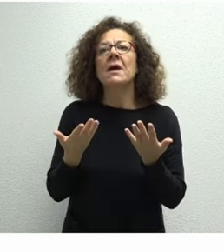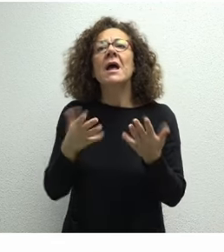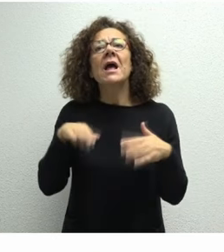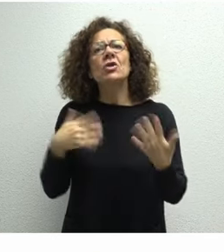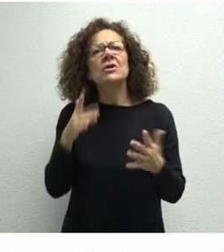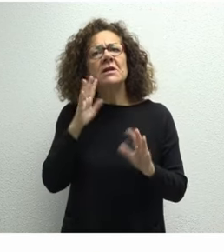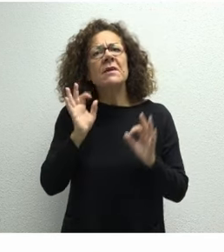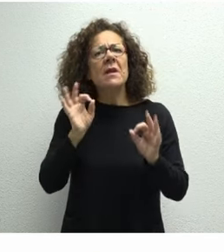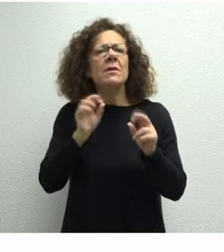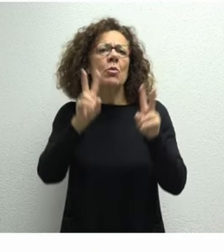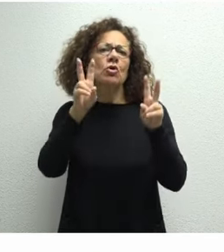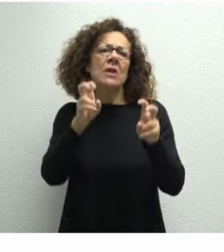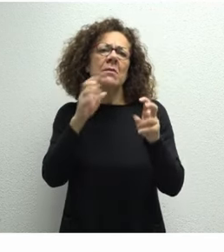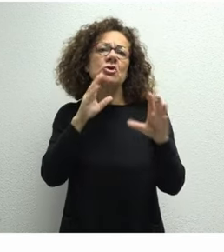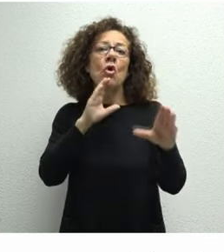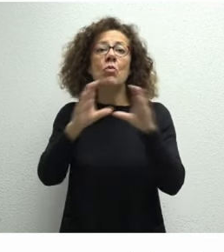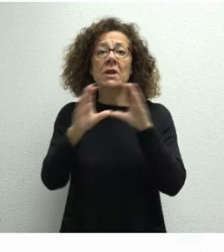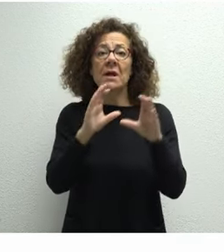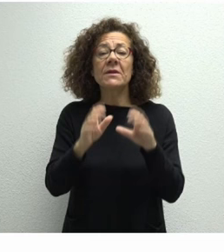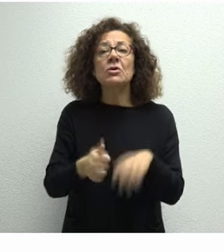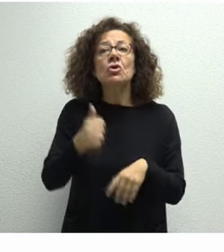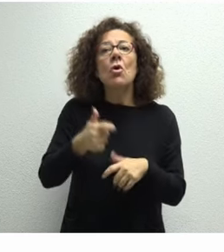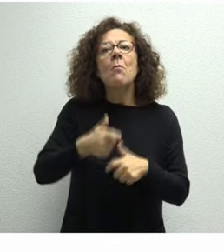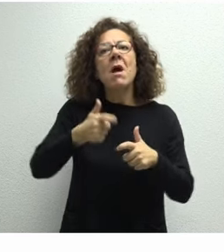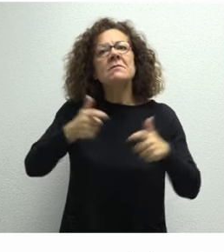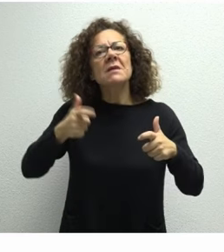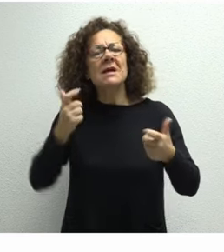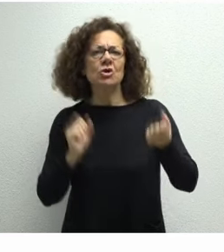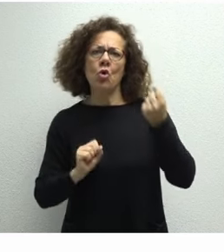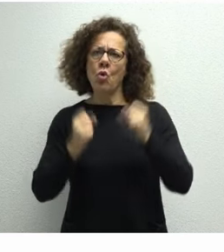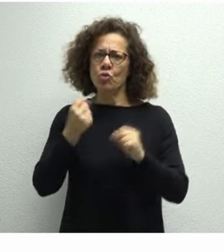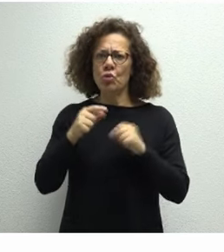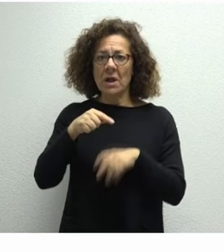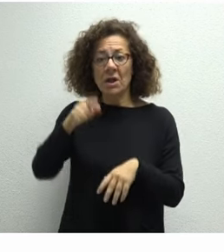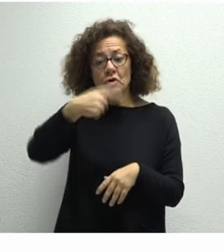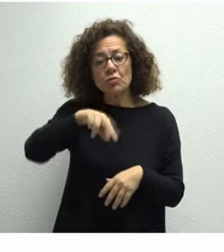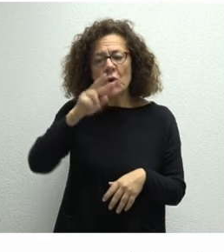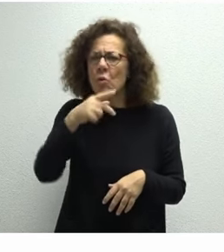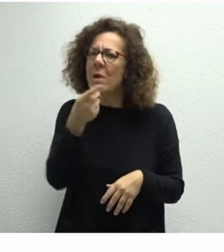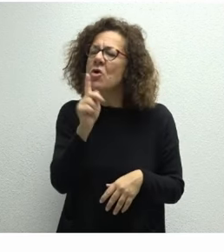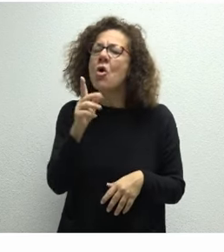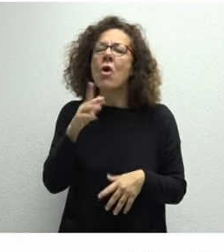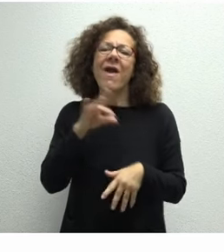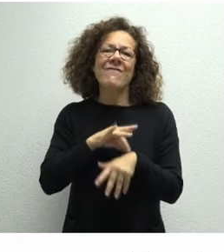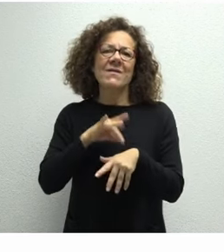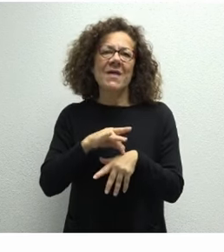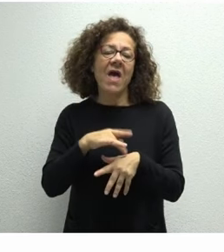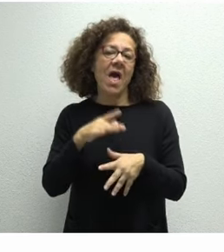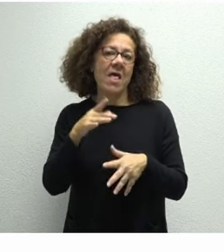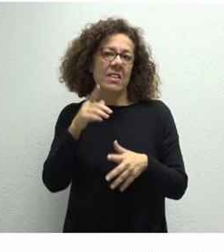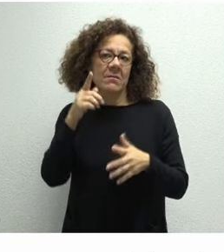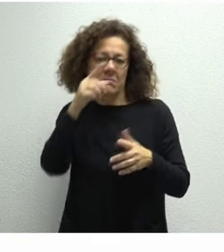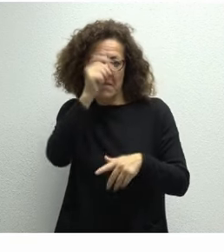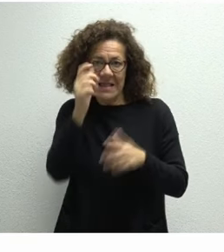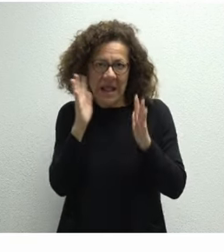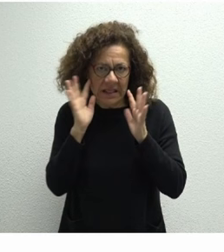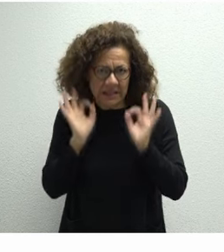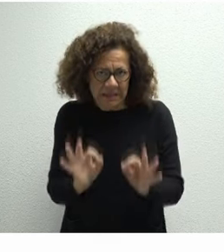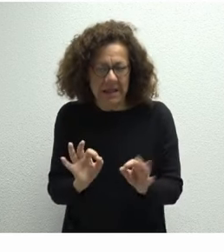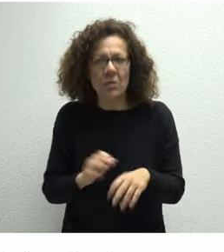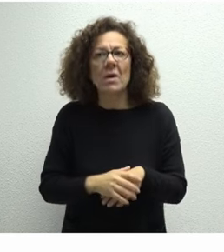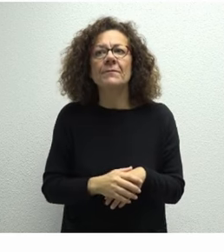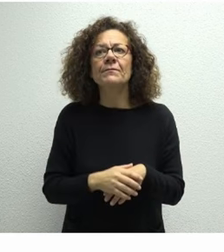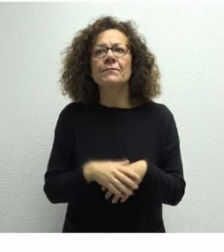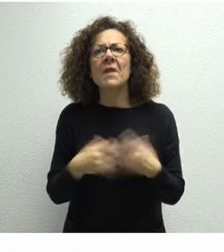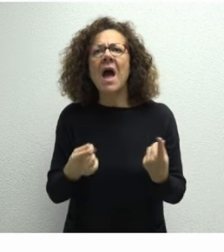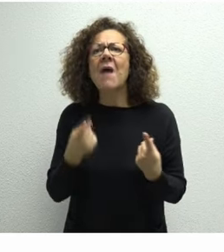sobre todo por los temas comunicativos y todo más más más conducta que preocupa que no enfermedad mental como tal no bueno aceptemos que no